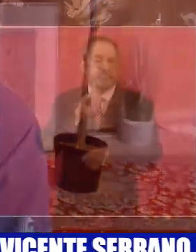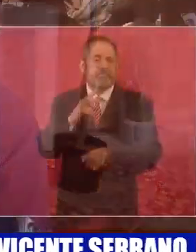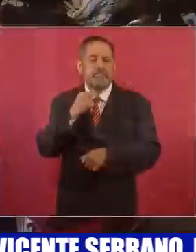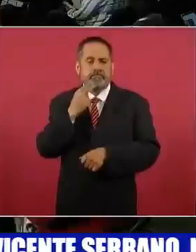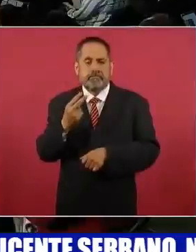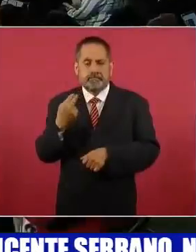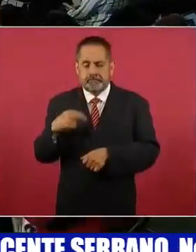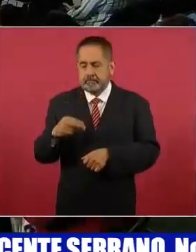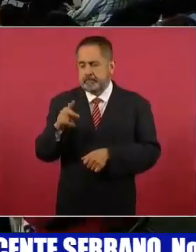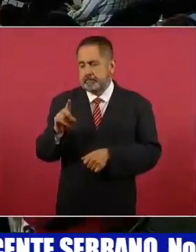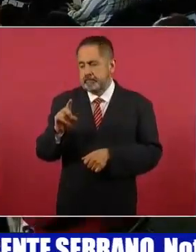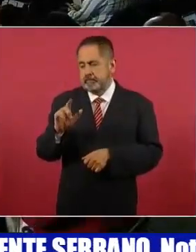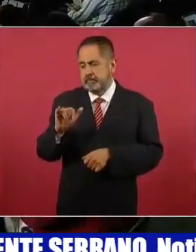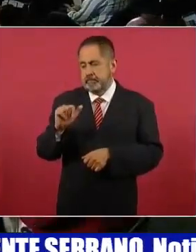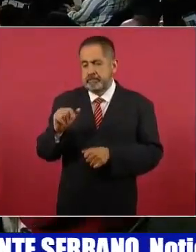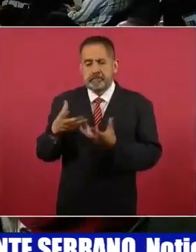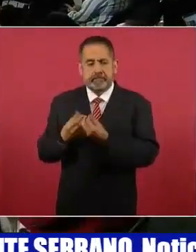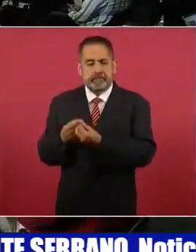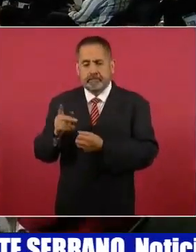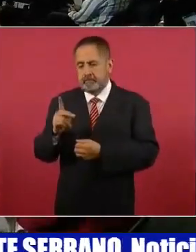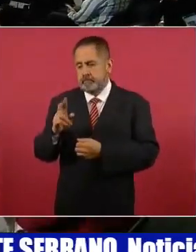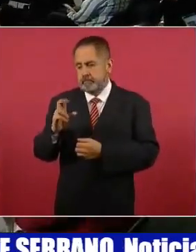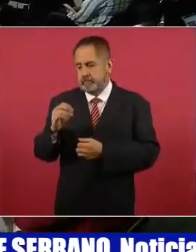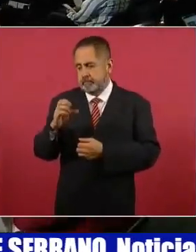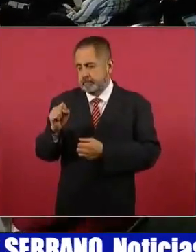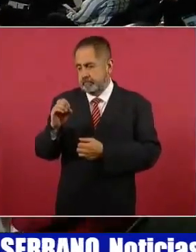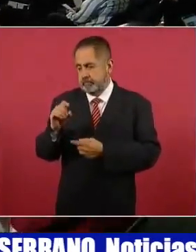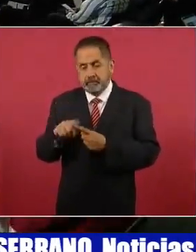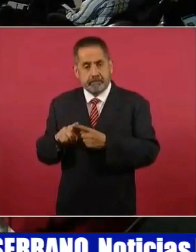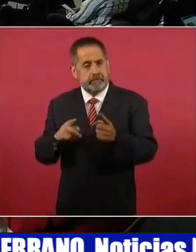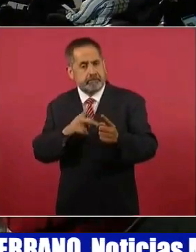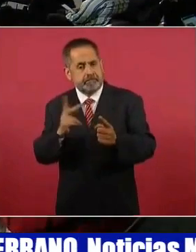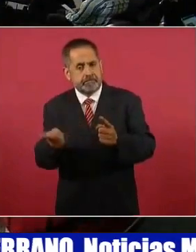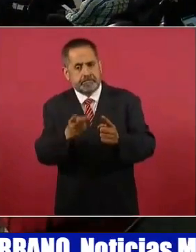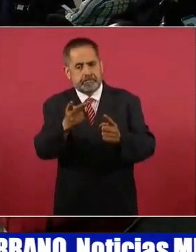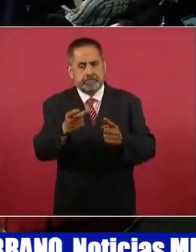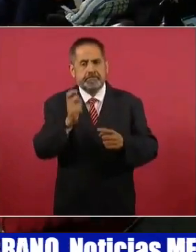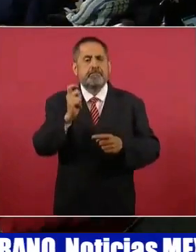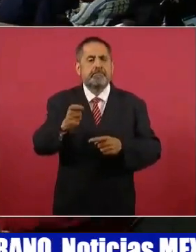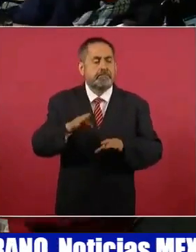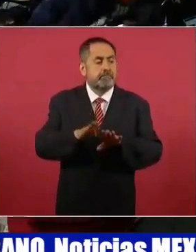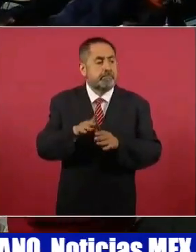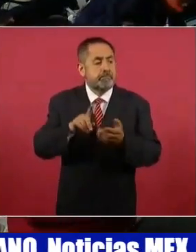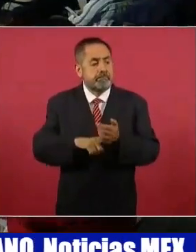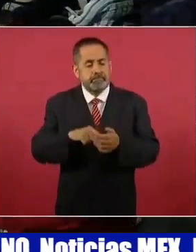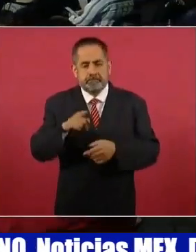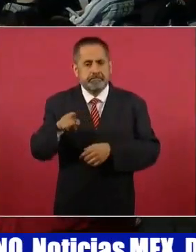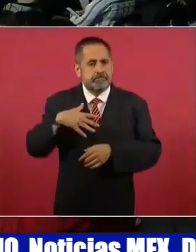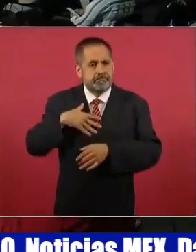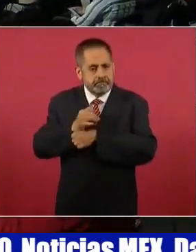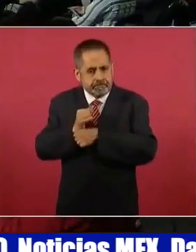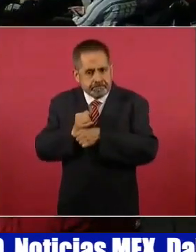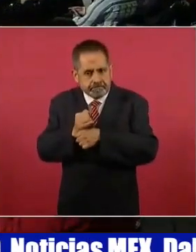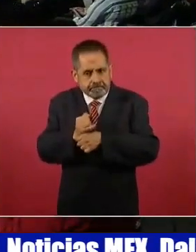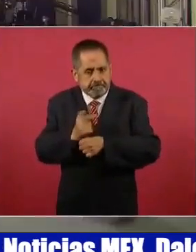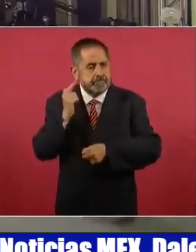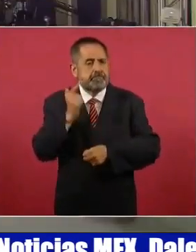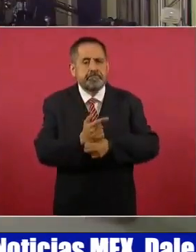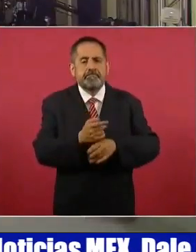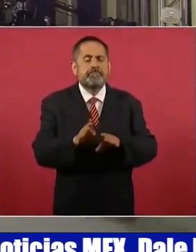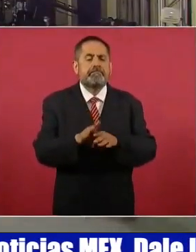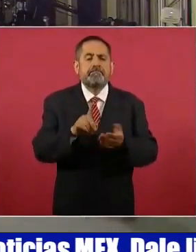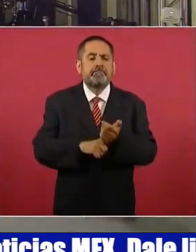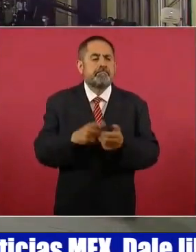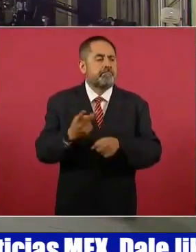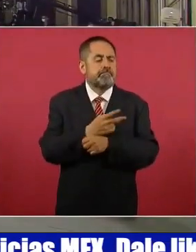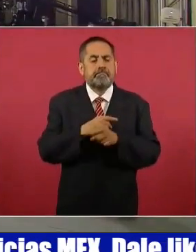sobre la investigación por corrupción que se está haciendo precisamente Enrique Peña Nieto, sobre esa red con familiares para tener una salida fácil y